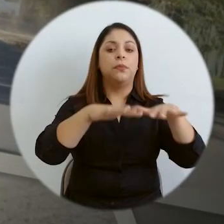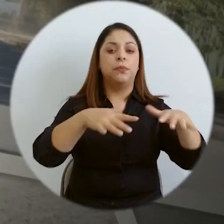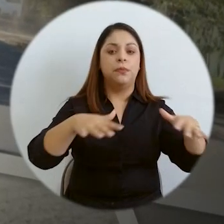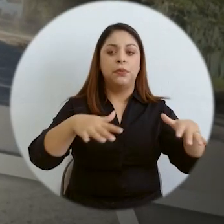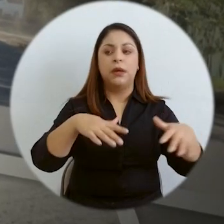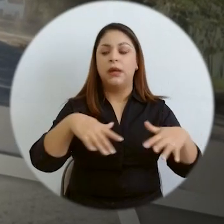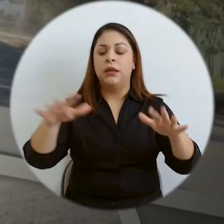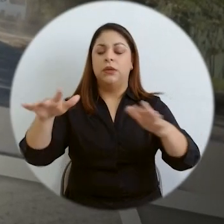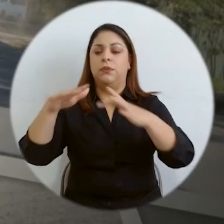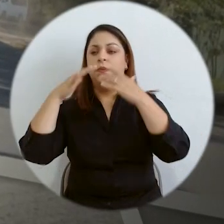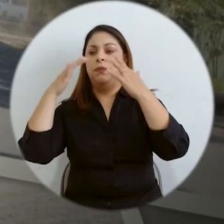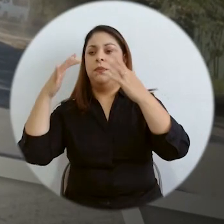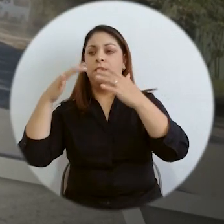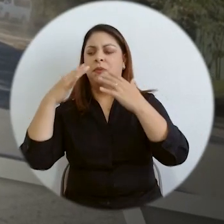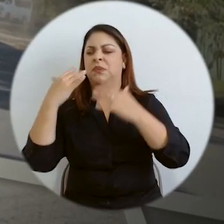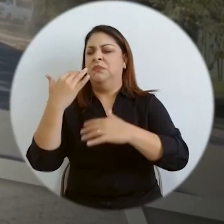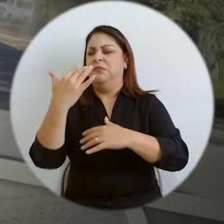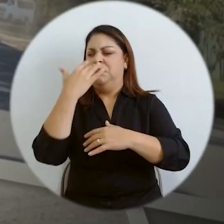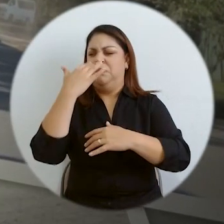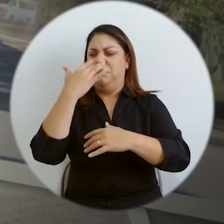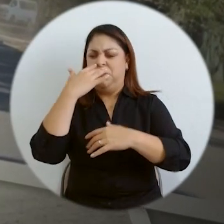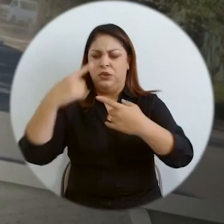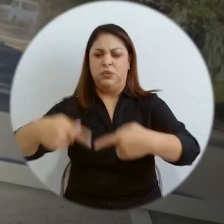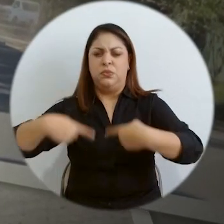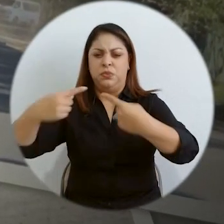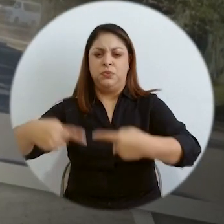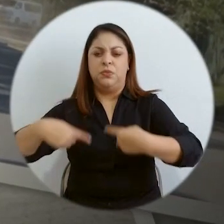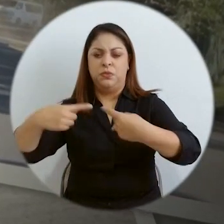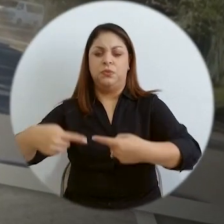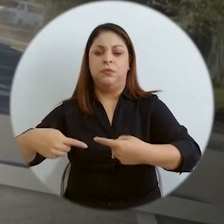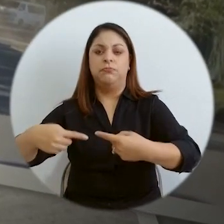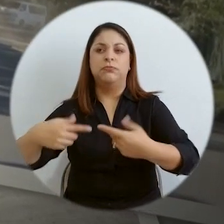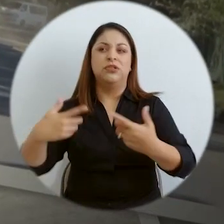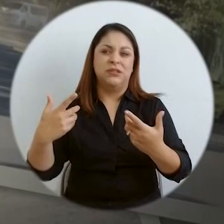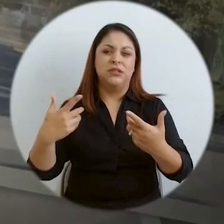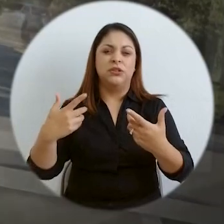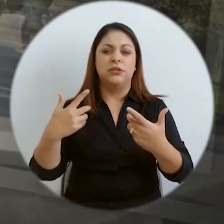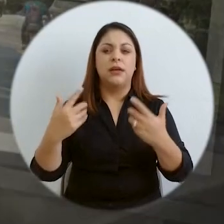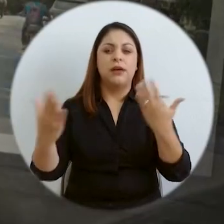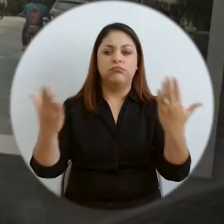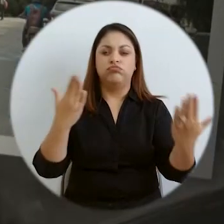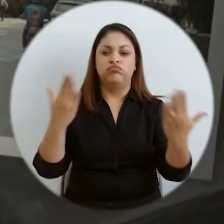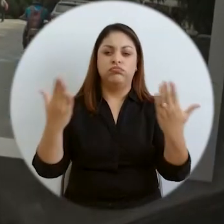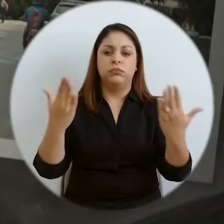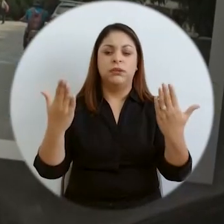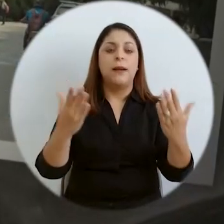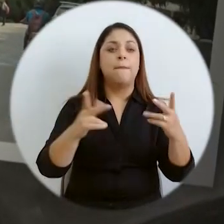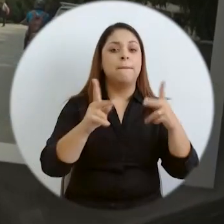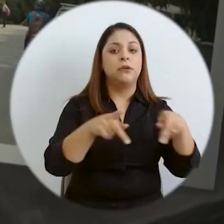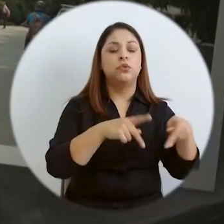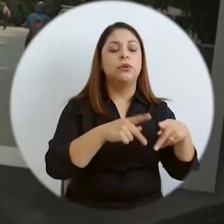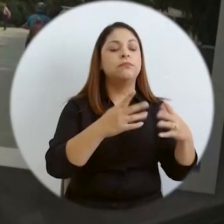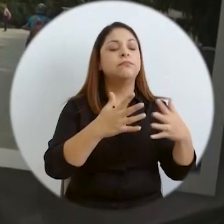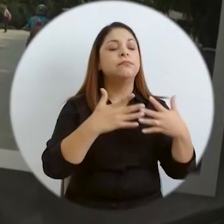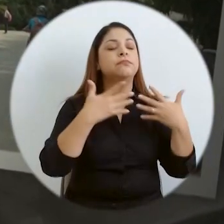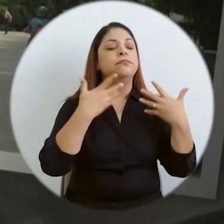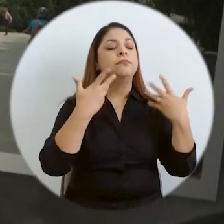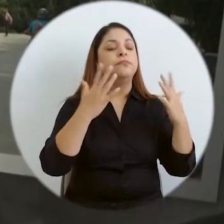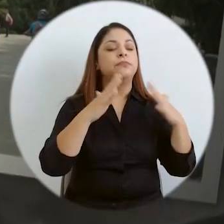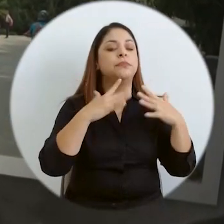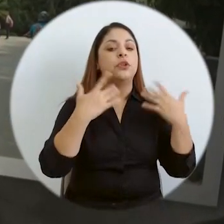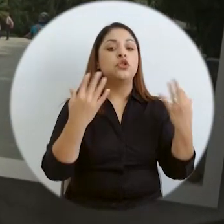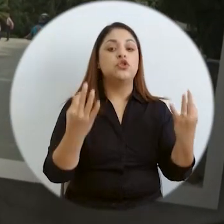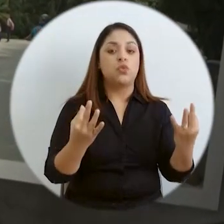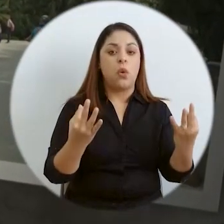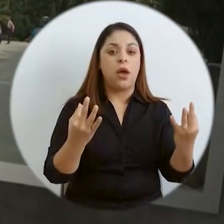entre un imaginario de unos cuerpos que respiran con estas técnicas del yoga, por un